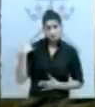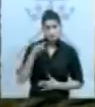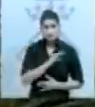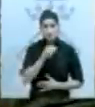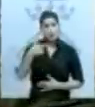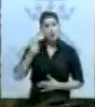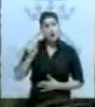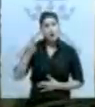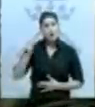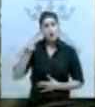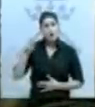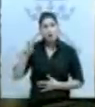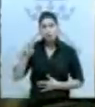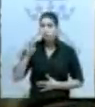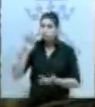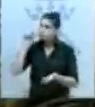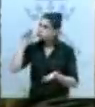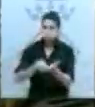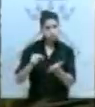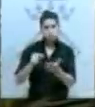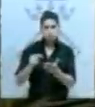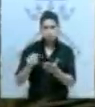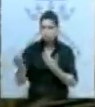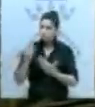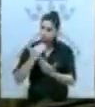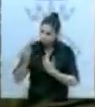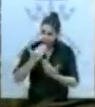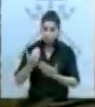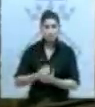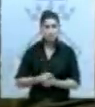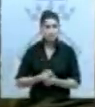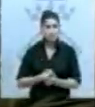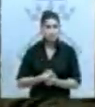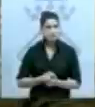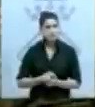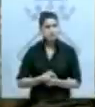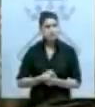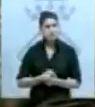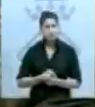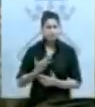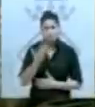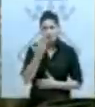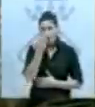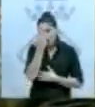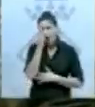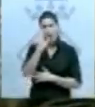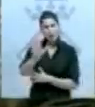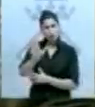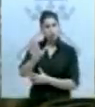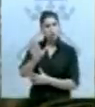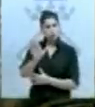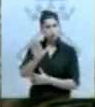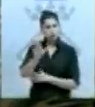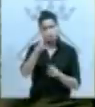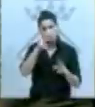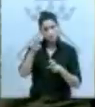recibió prontamente y cortésmente. Sin embargo, esta actitud para con respecto a la información que le